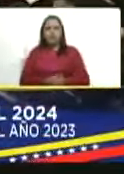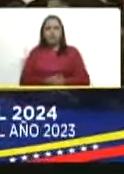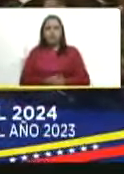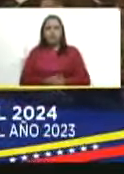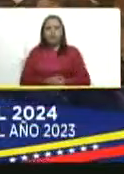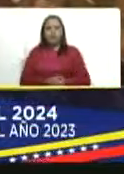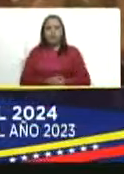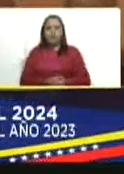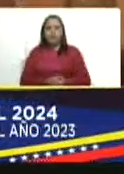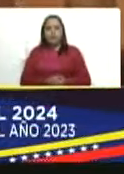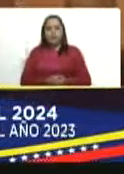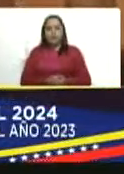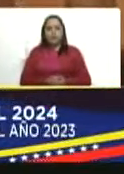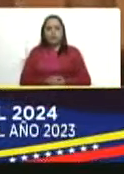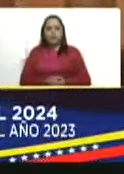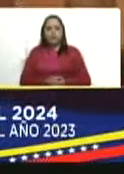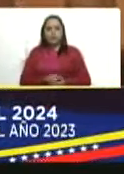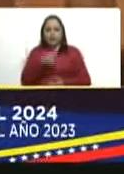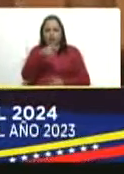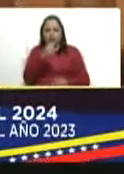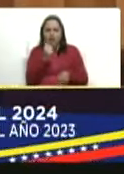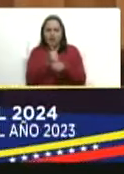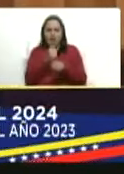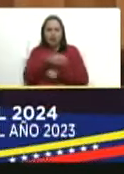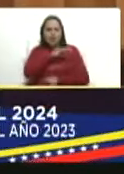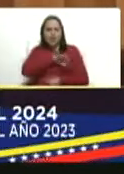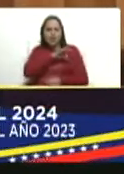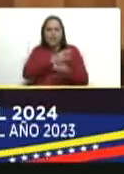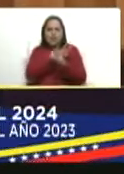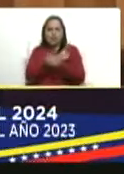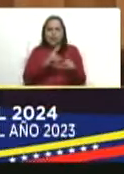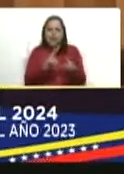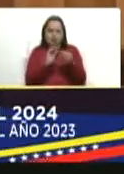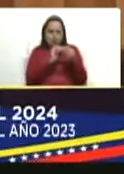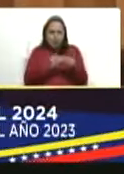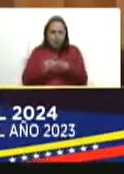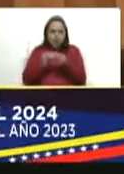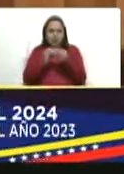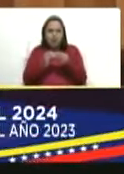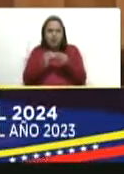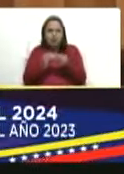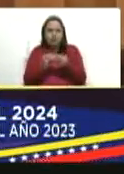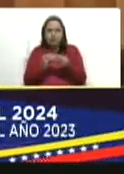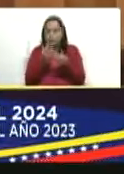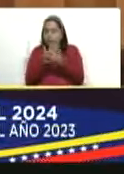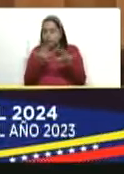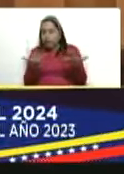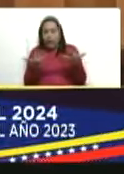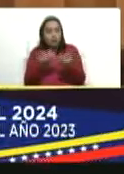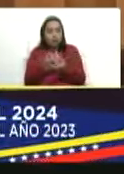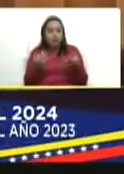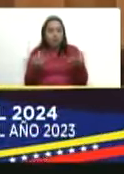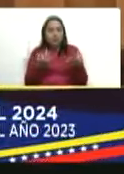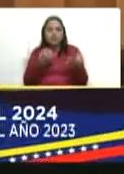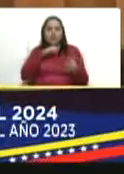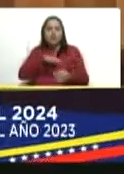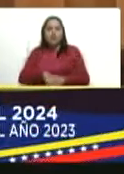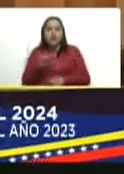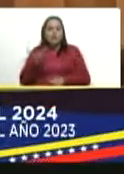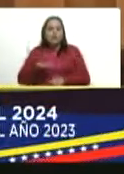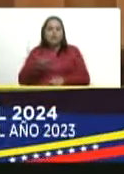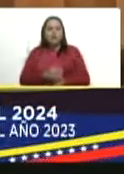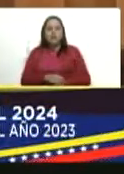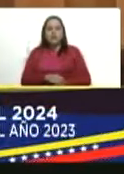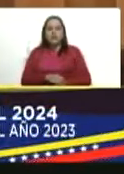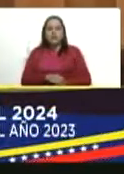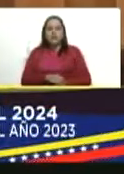En esa elaboración colectiva, social, democrática, brillante, única, histórica,